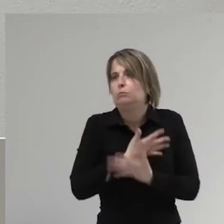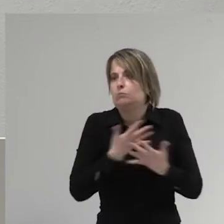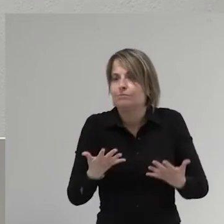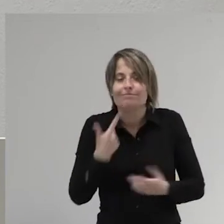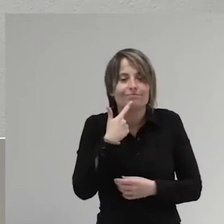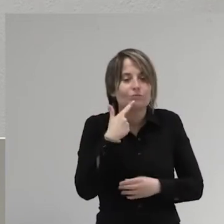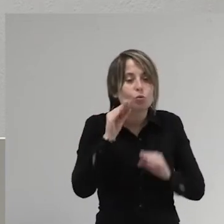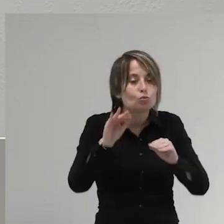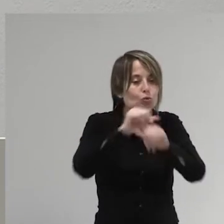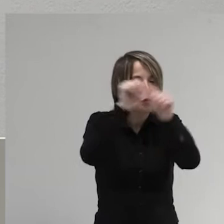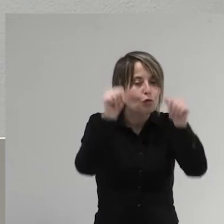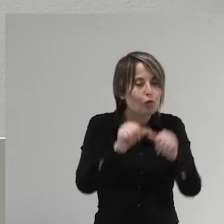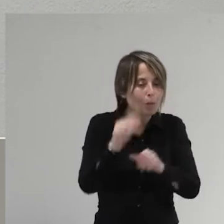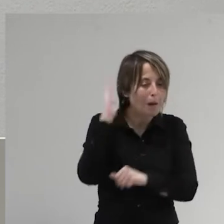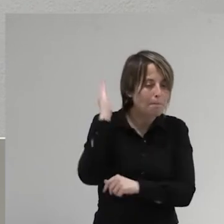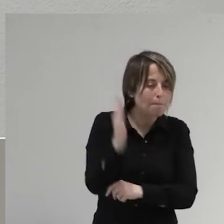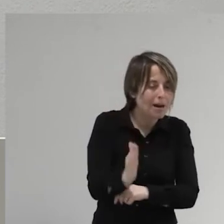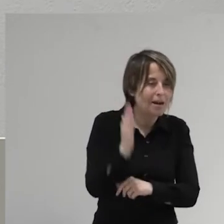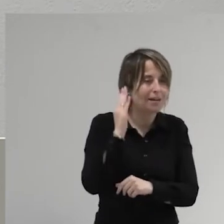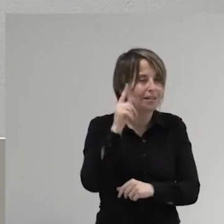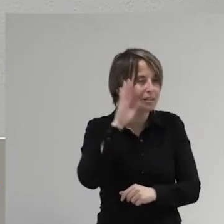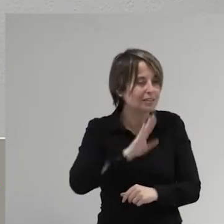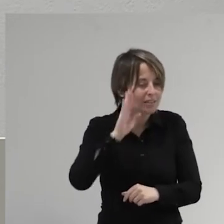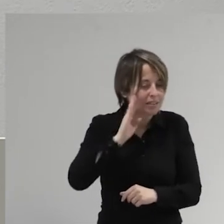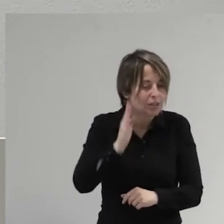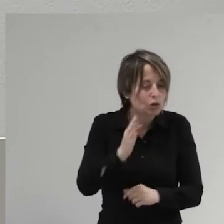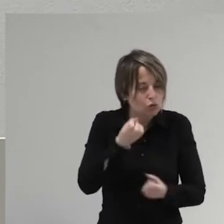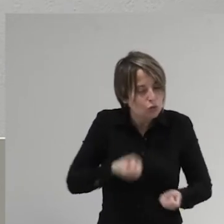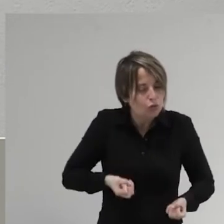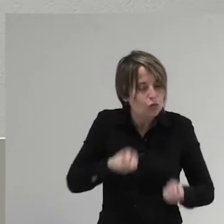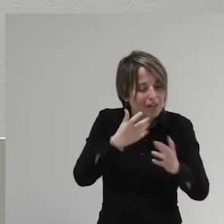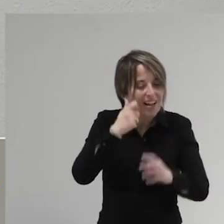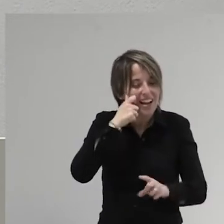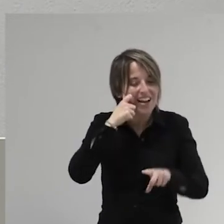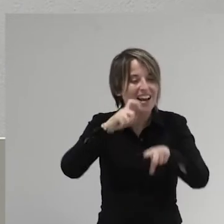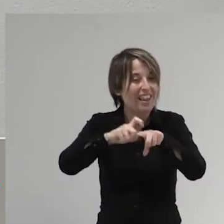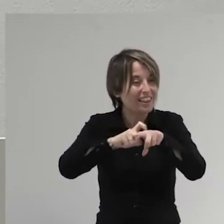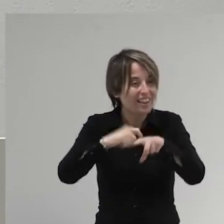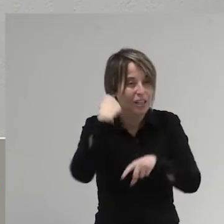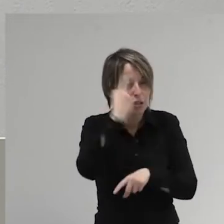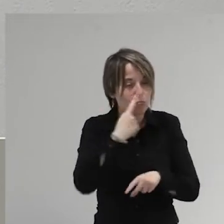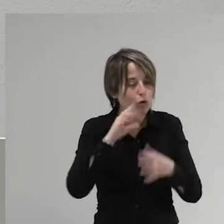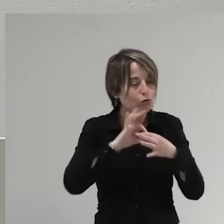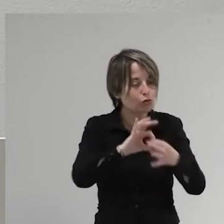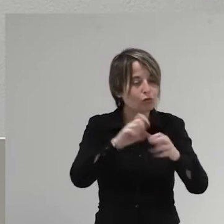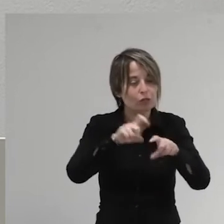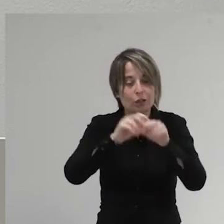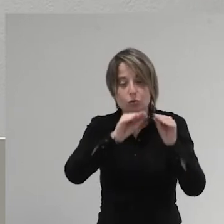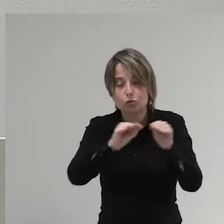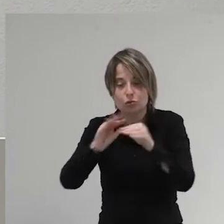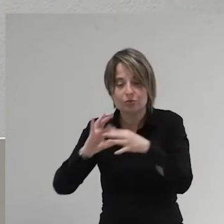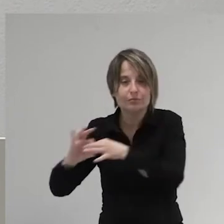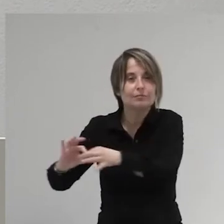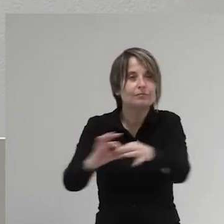digamos que las formas de criminalización, las formas de expresión del racismo son particulares y son coyunturales, utilizan